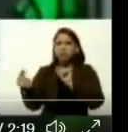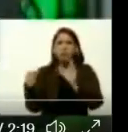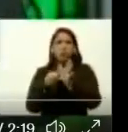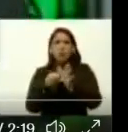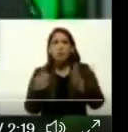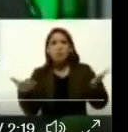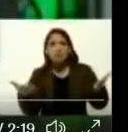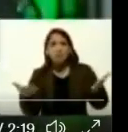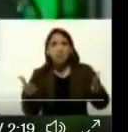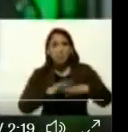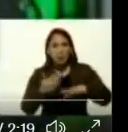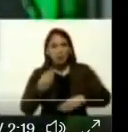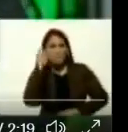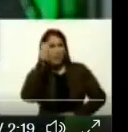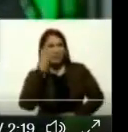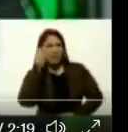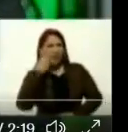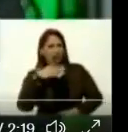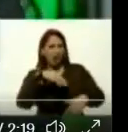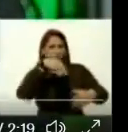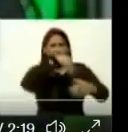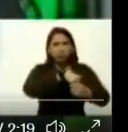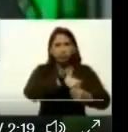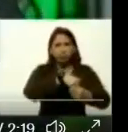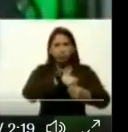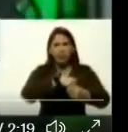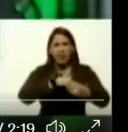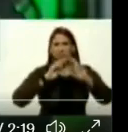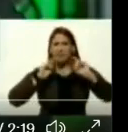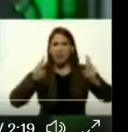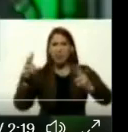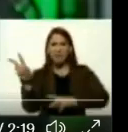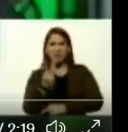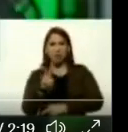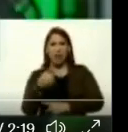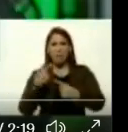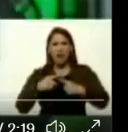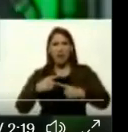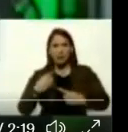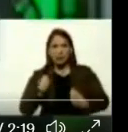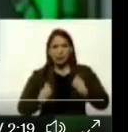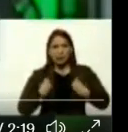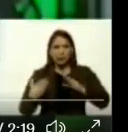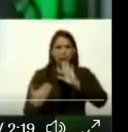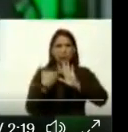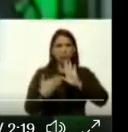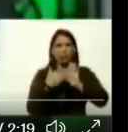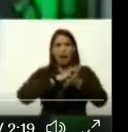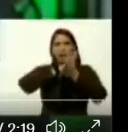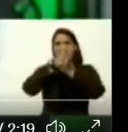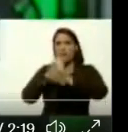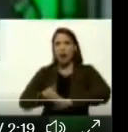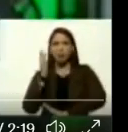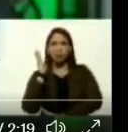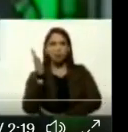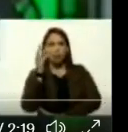ellos pretendían internet en los asuntos de venezuela para provocarlos y acabar con la cumbre de la celac